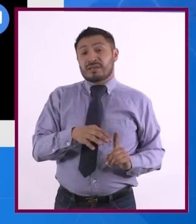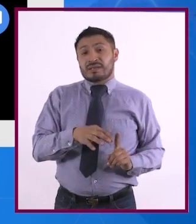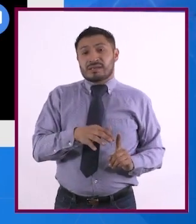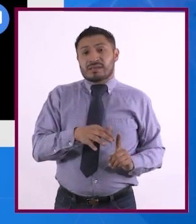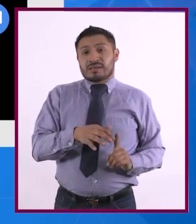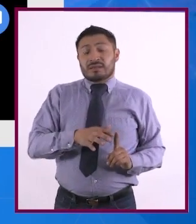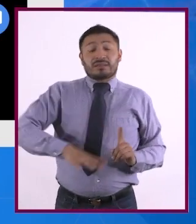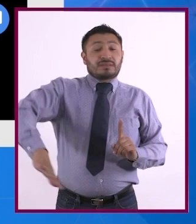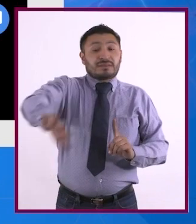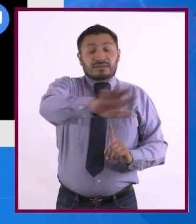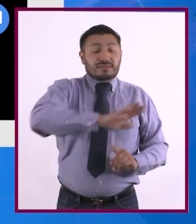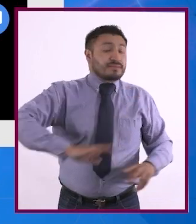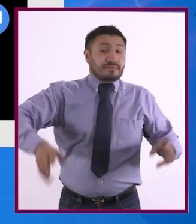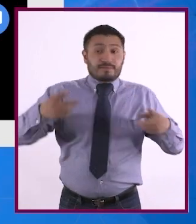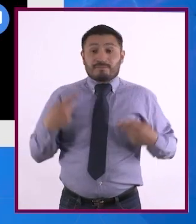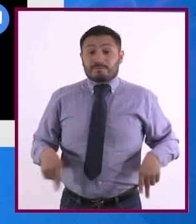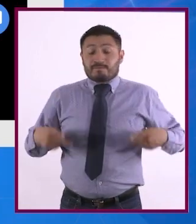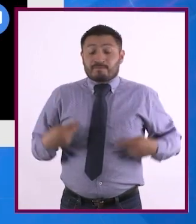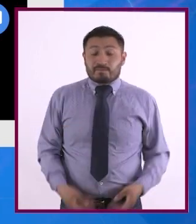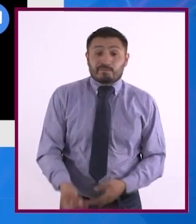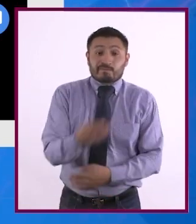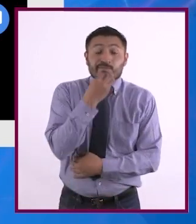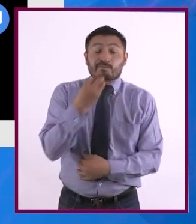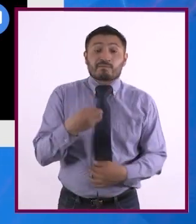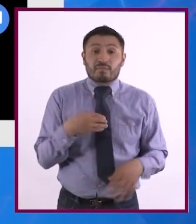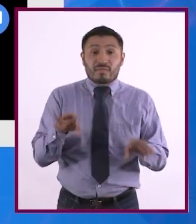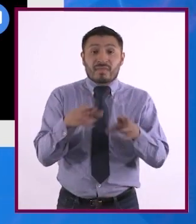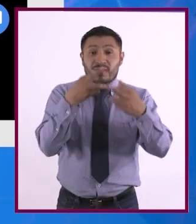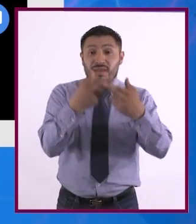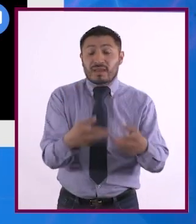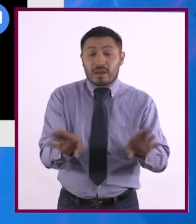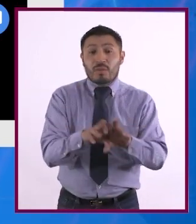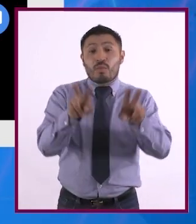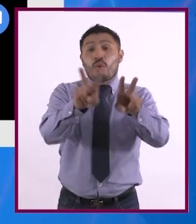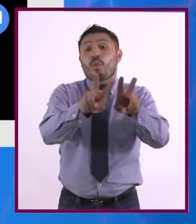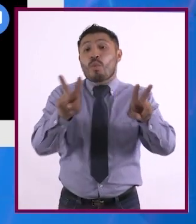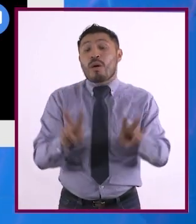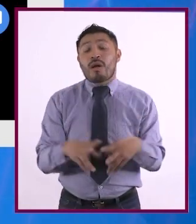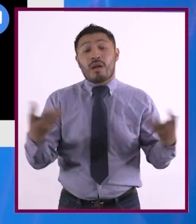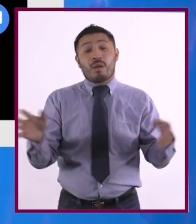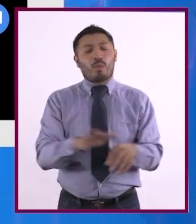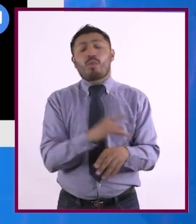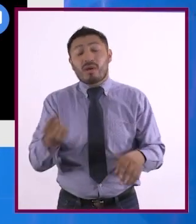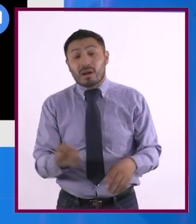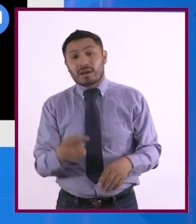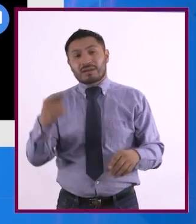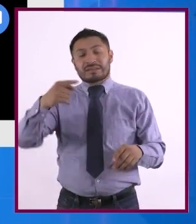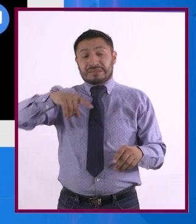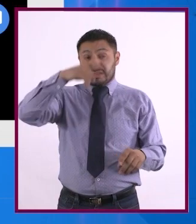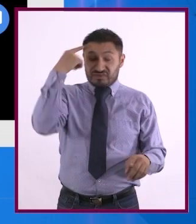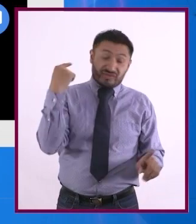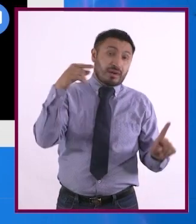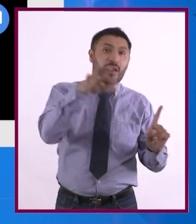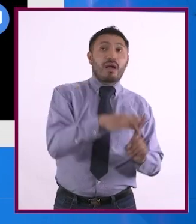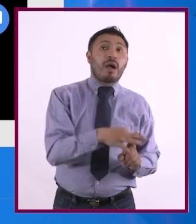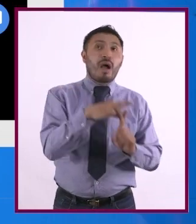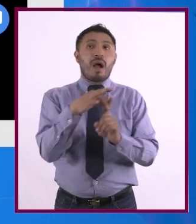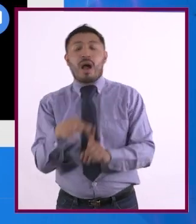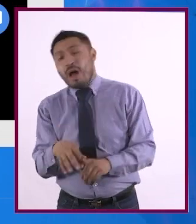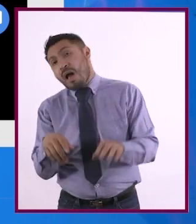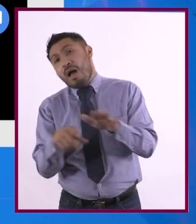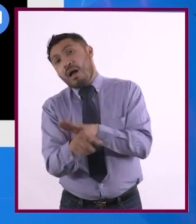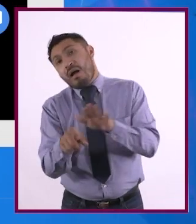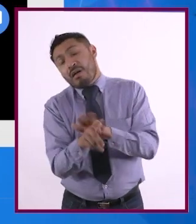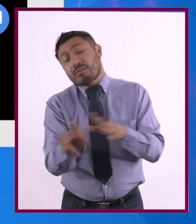a todos los ciudadanos y quedar en una situación también de vulnerabilidad, porque fácilmente podemos ser objeto entonces de tráfico